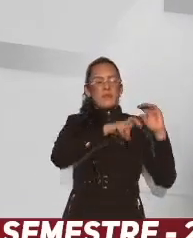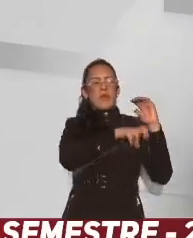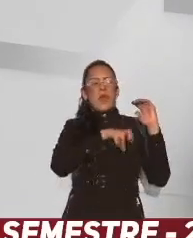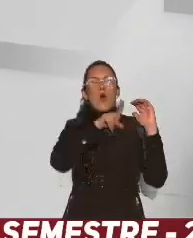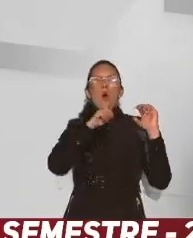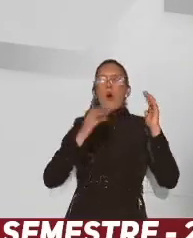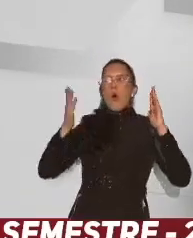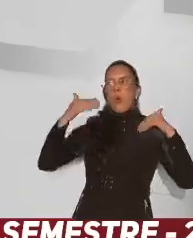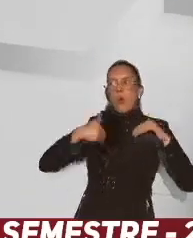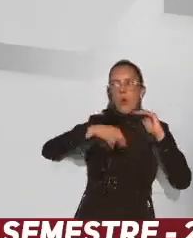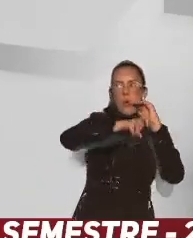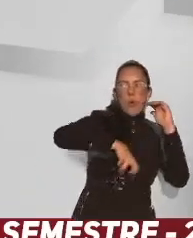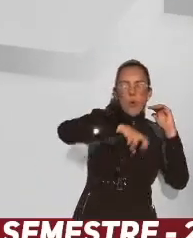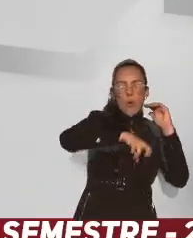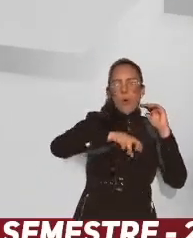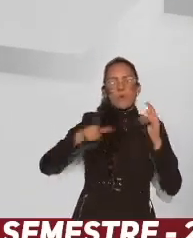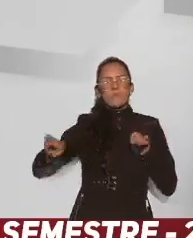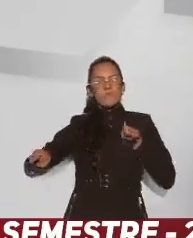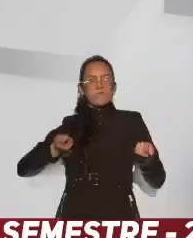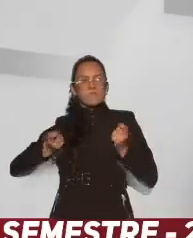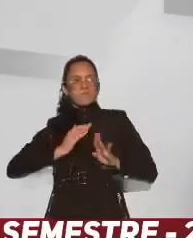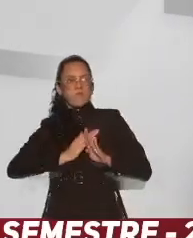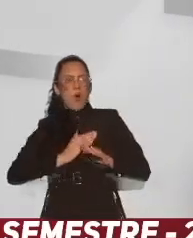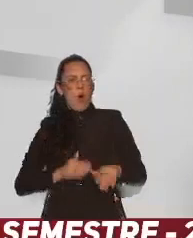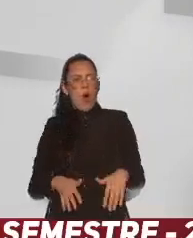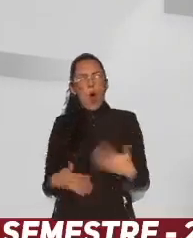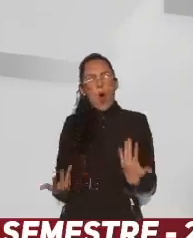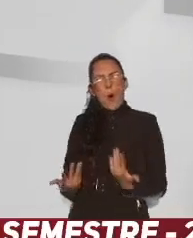en esas tareas contra la minería ilegal.